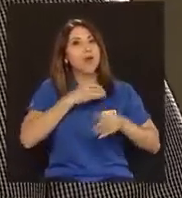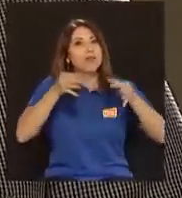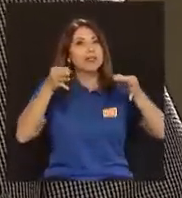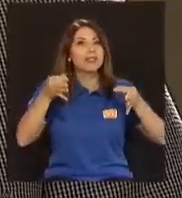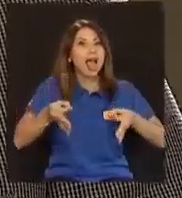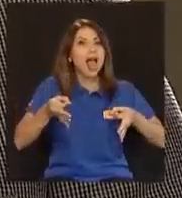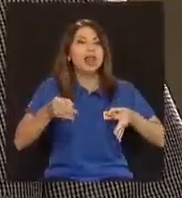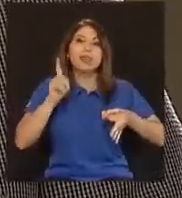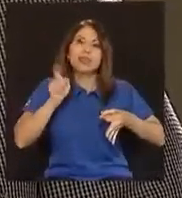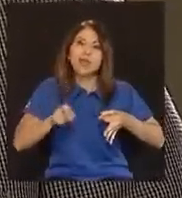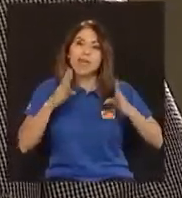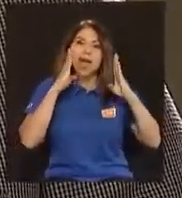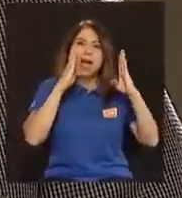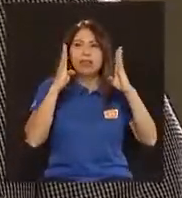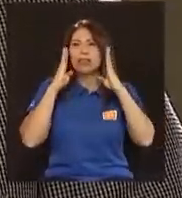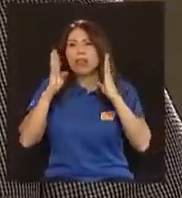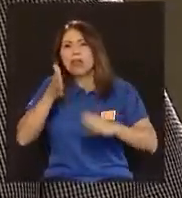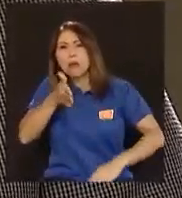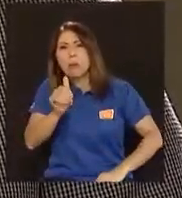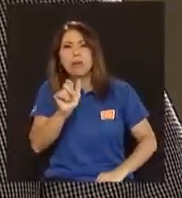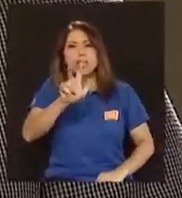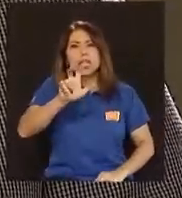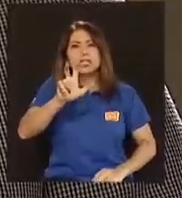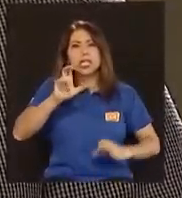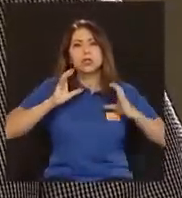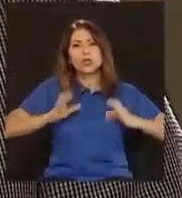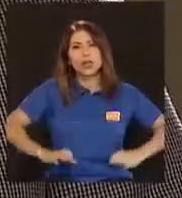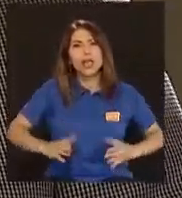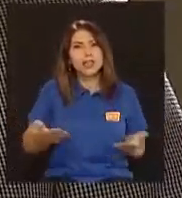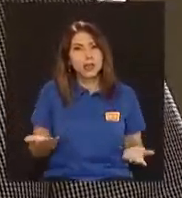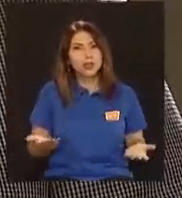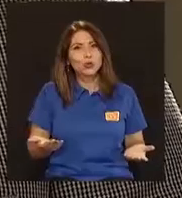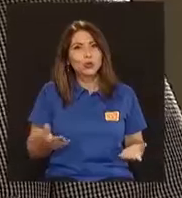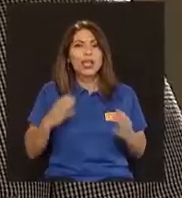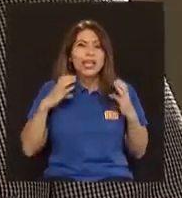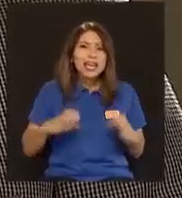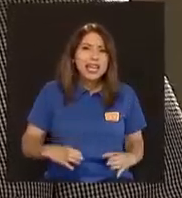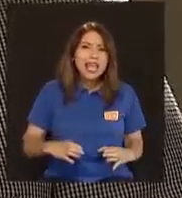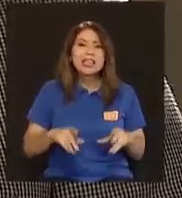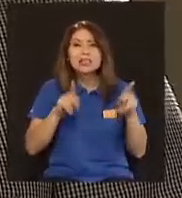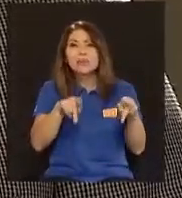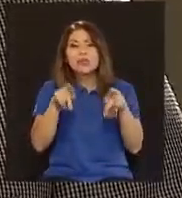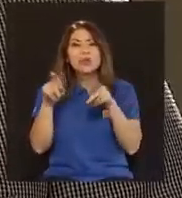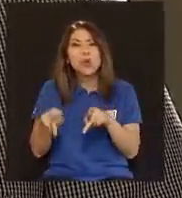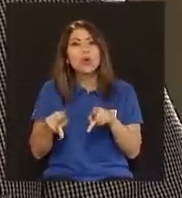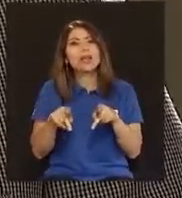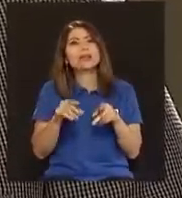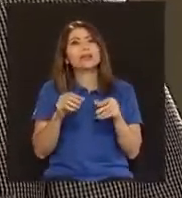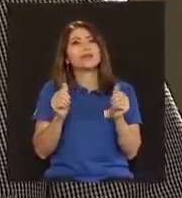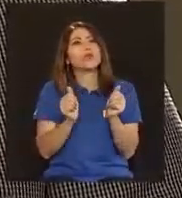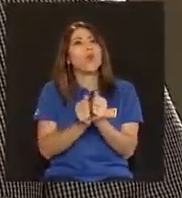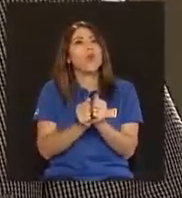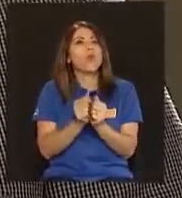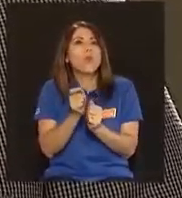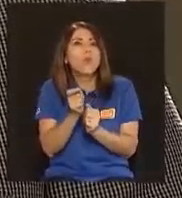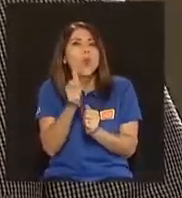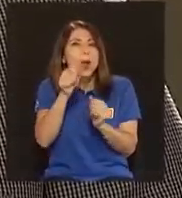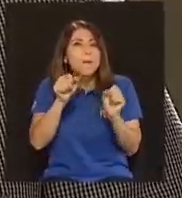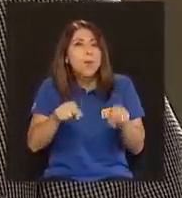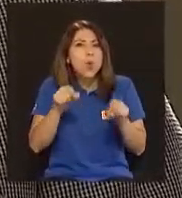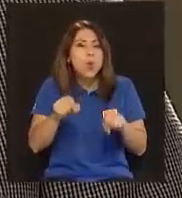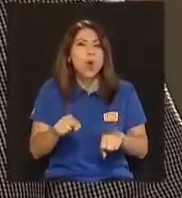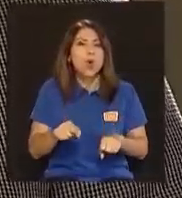en promedio una cartera de unos 300 clientes muy chiquitos, y cuando el oficial atiende clientes, por